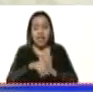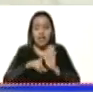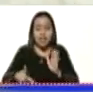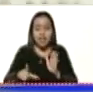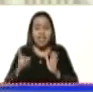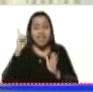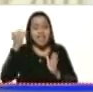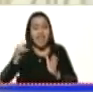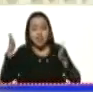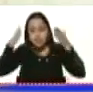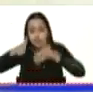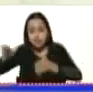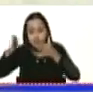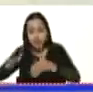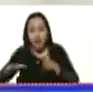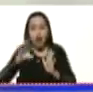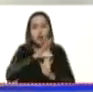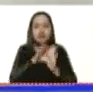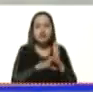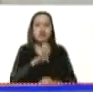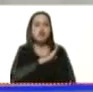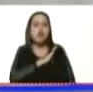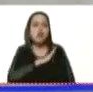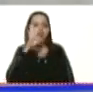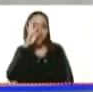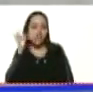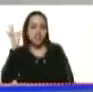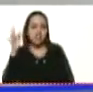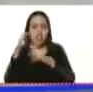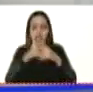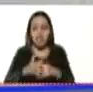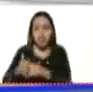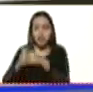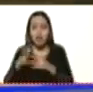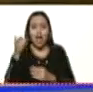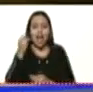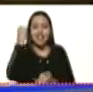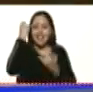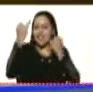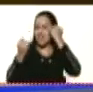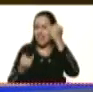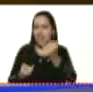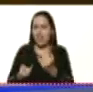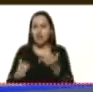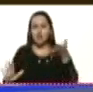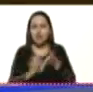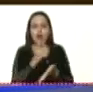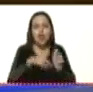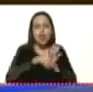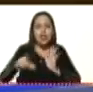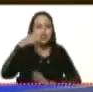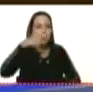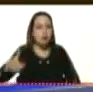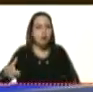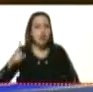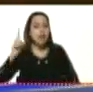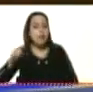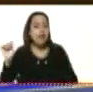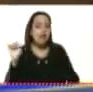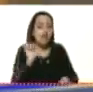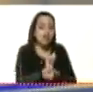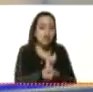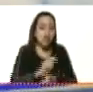francesas y estadounidenses, contiene ideas expresadas por Rocio sobre los derechos civiles, la esclavitud,